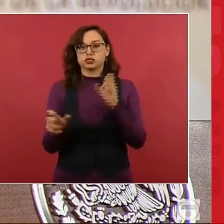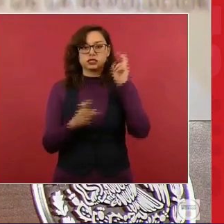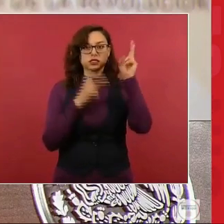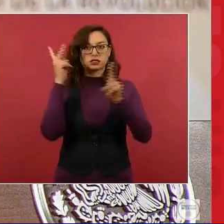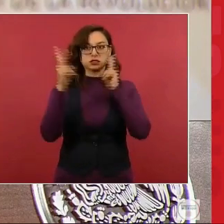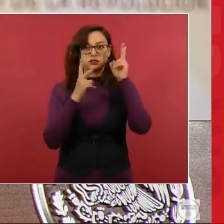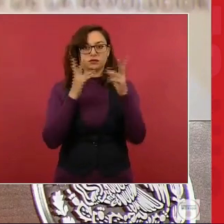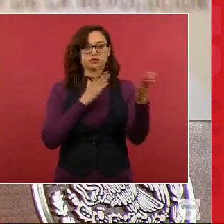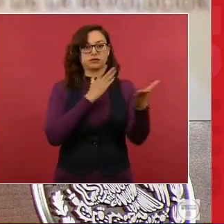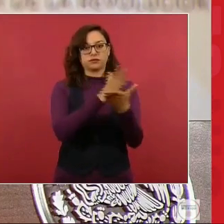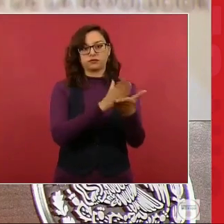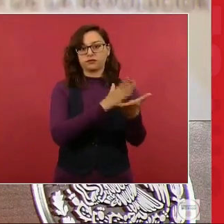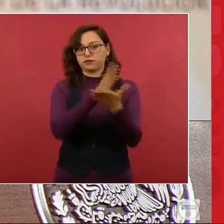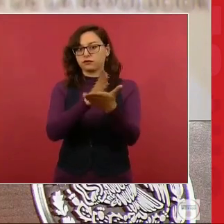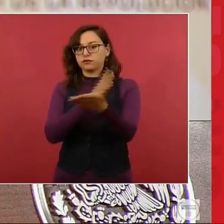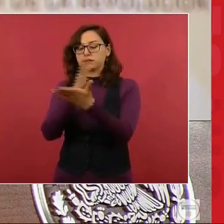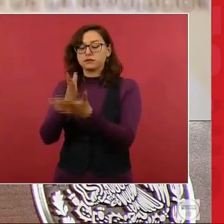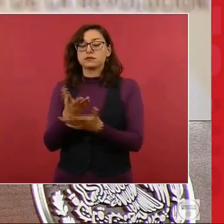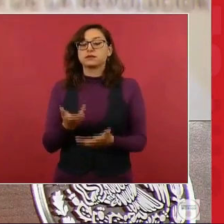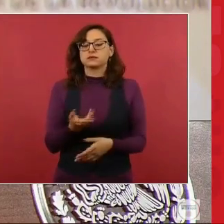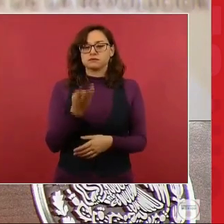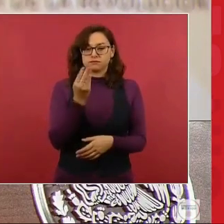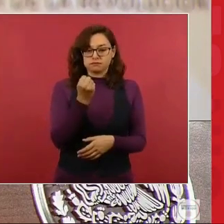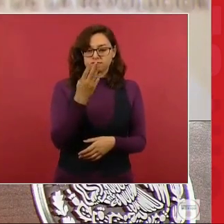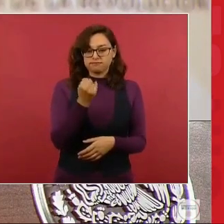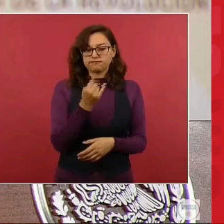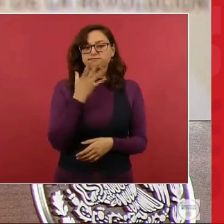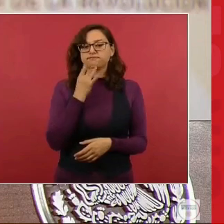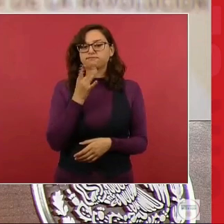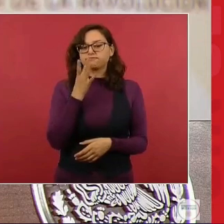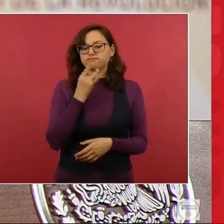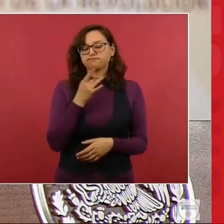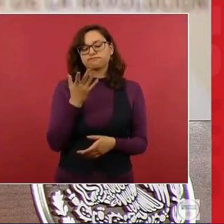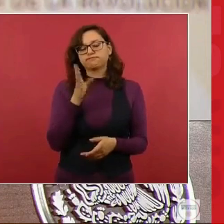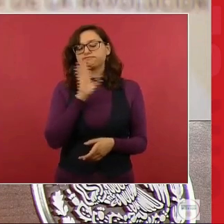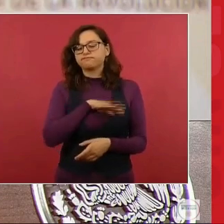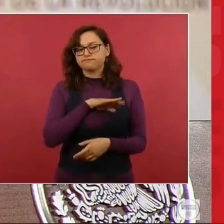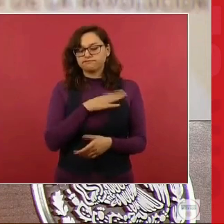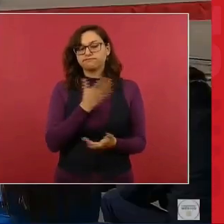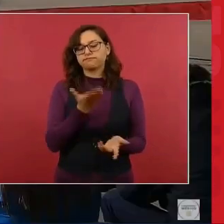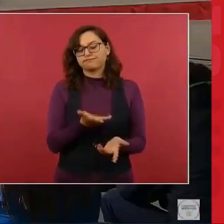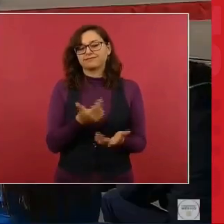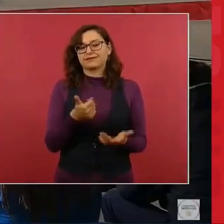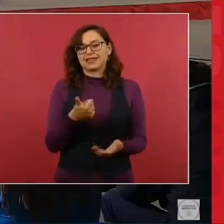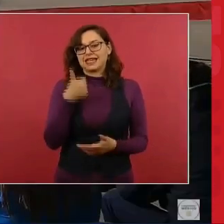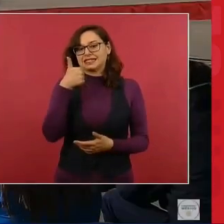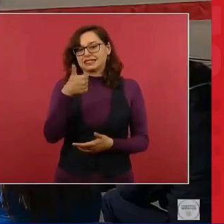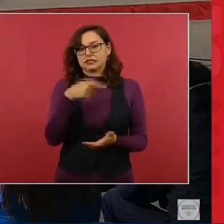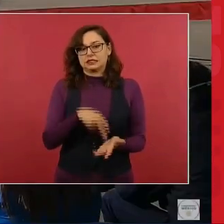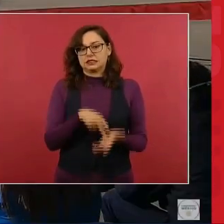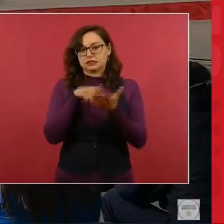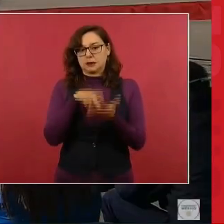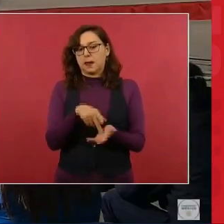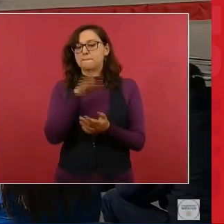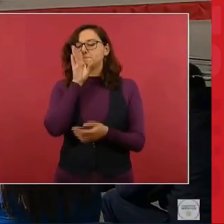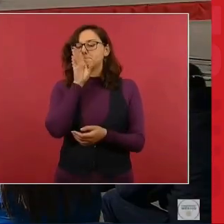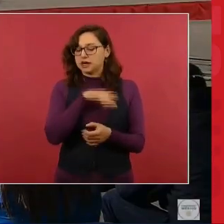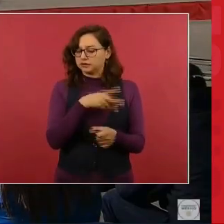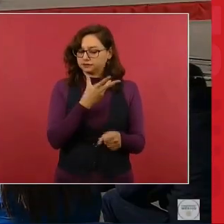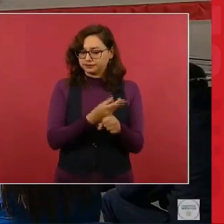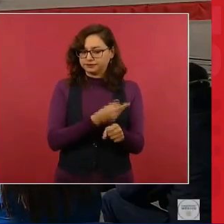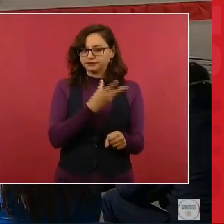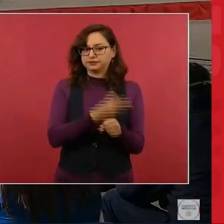infracciones menores, principalmente porque encontramos 6 básculas que estaban descalibradas, ya se calibraron y